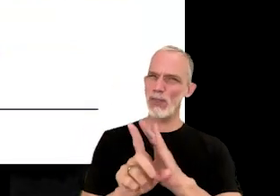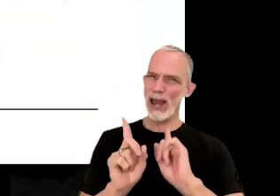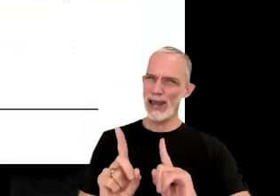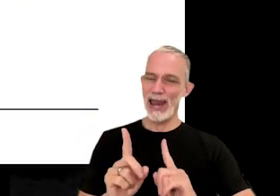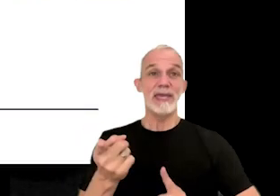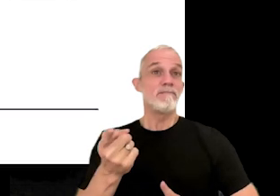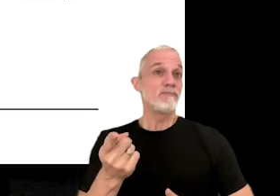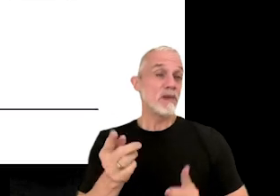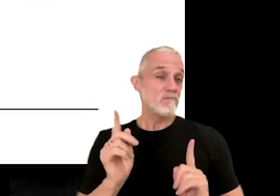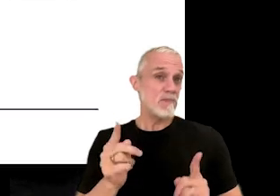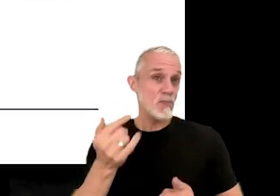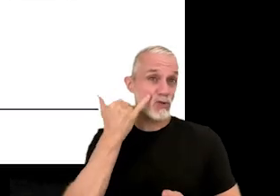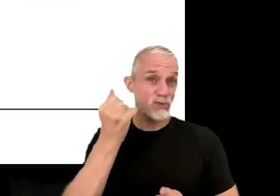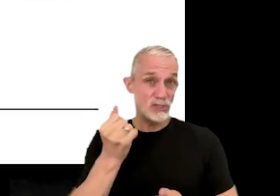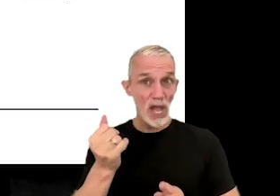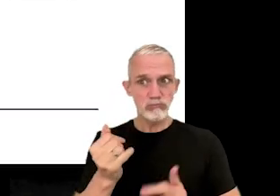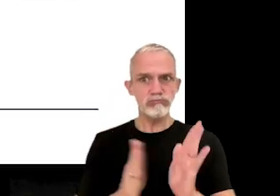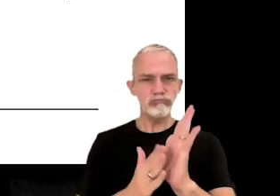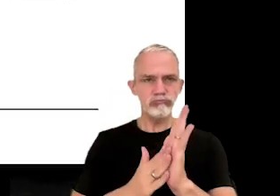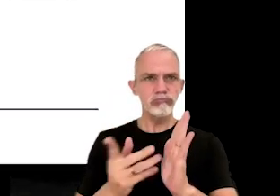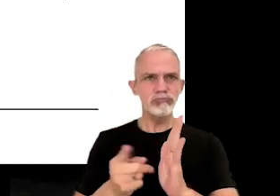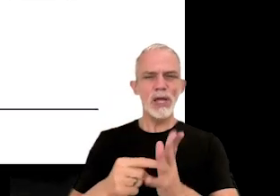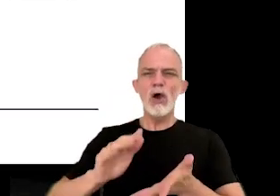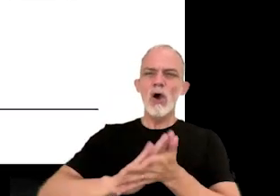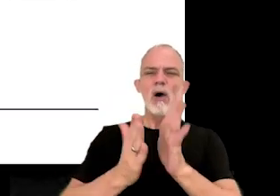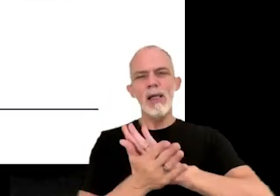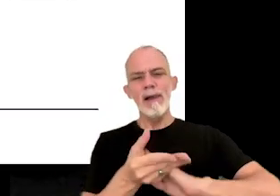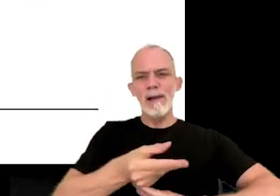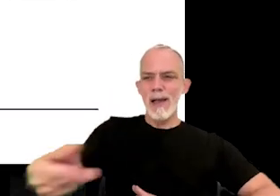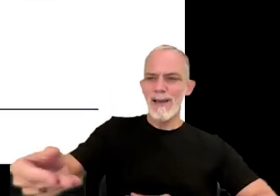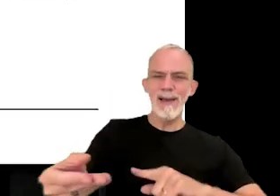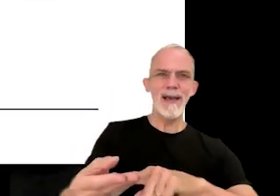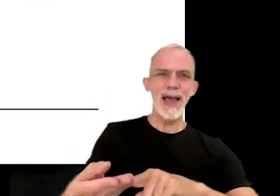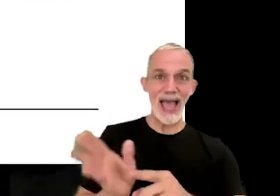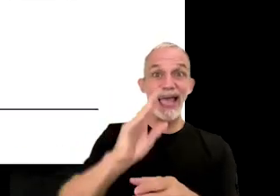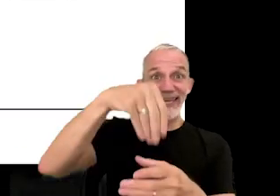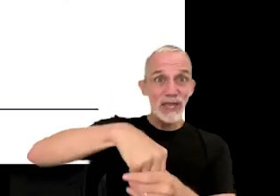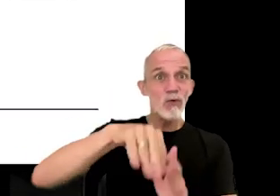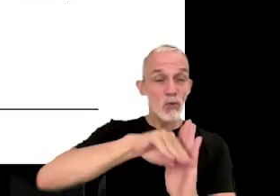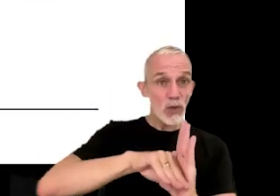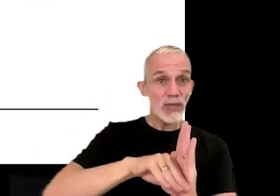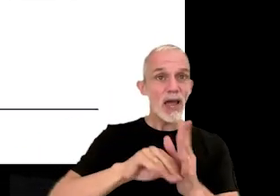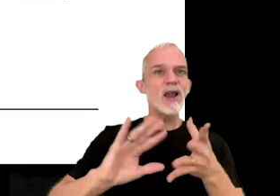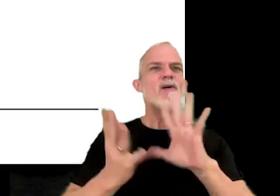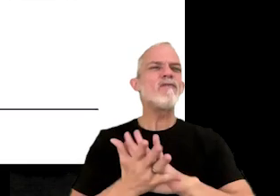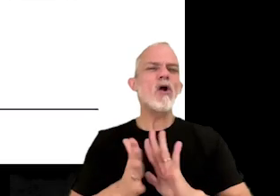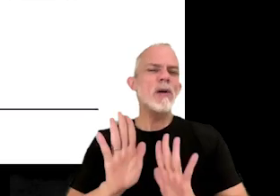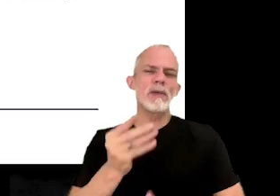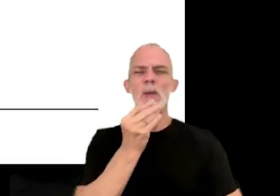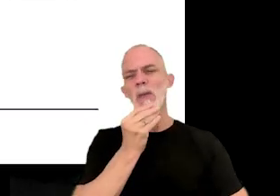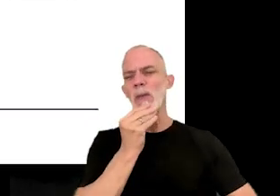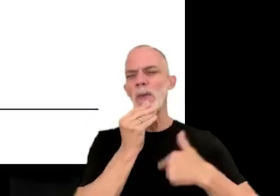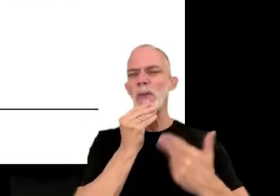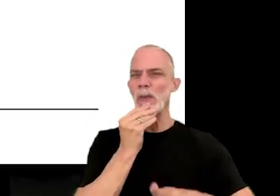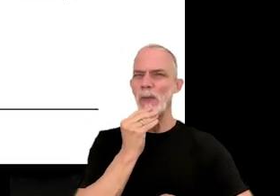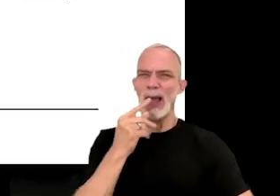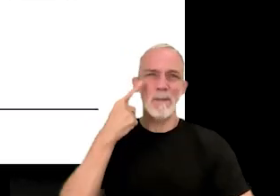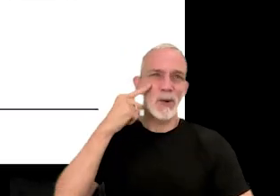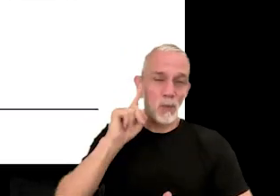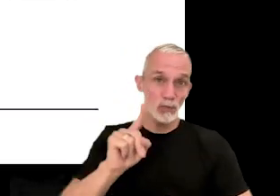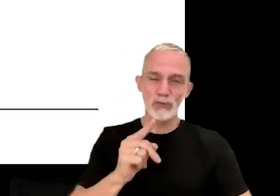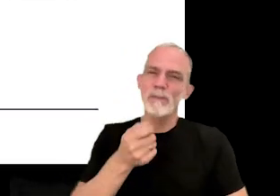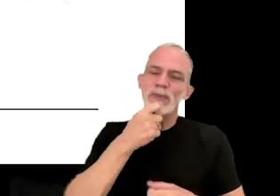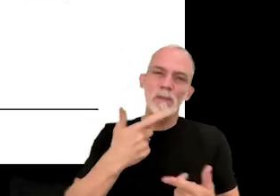que justamente ya daba cuenta de que la compensación se encontraba incluida en la forma típica de simulación dolosa, toda vez que